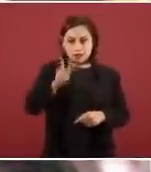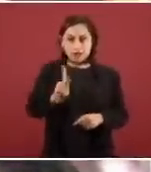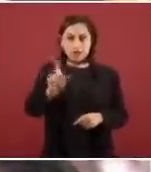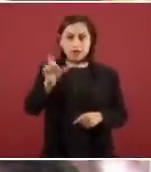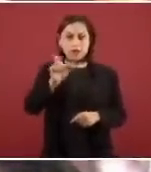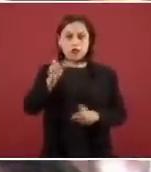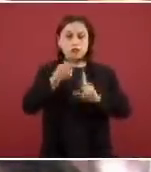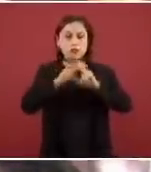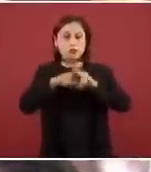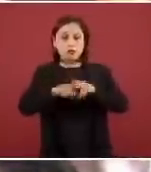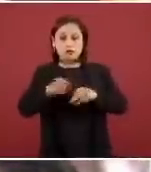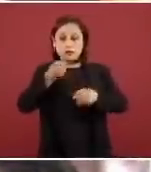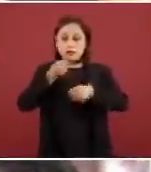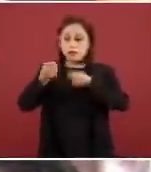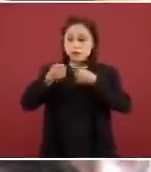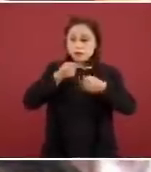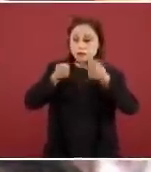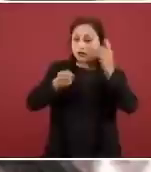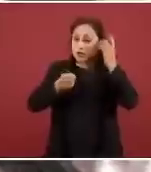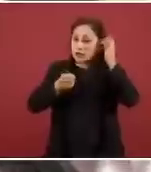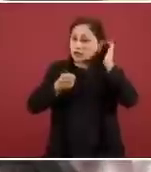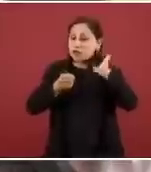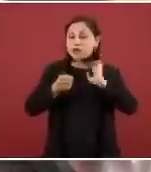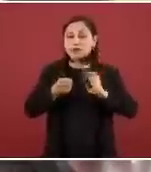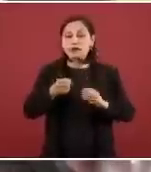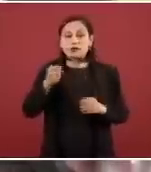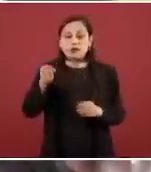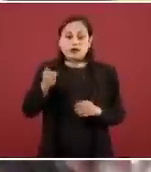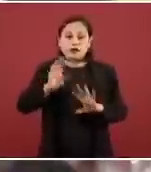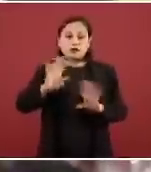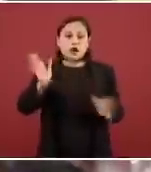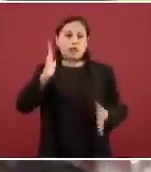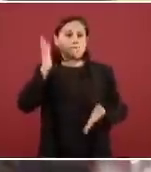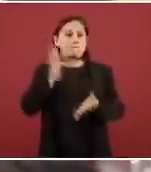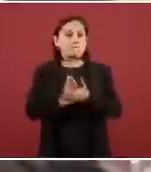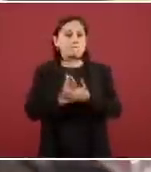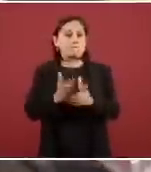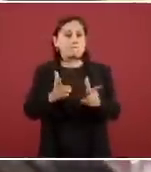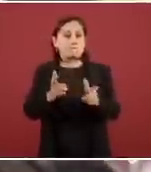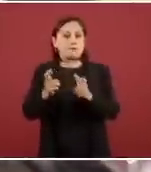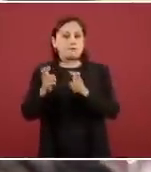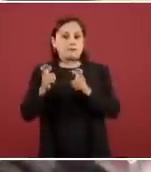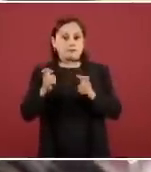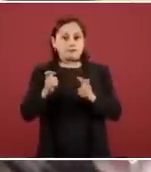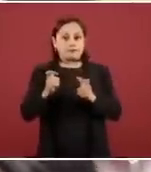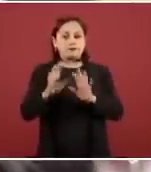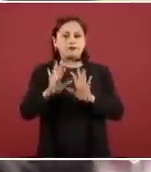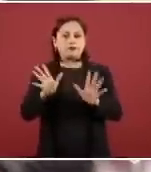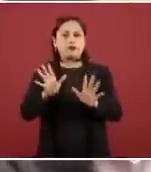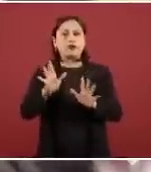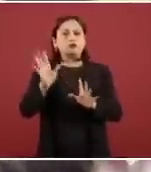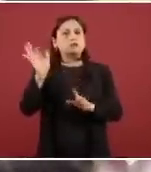disparos, y van a parar los reportajes y van a seguir otra vez los disparos.